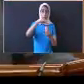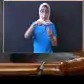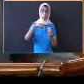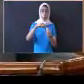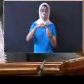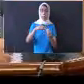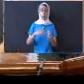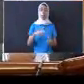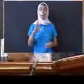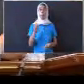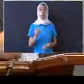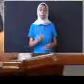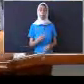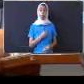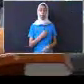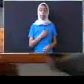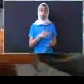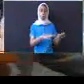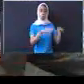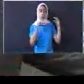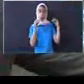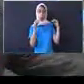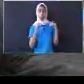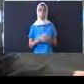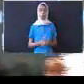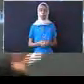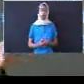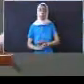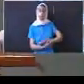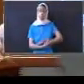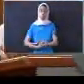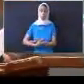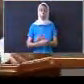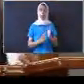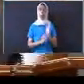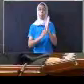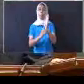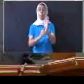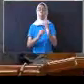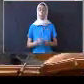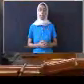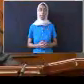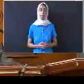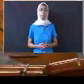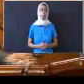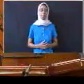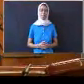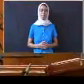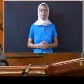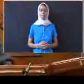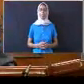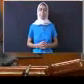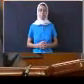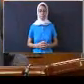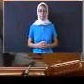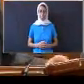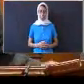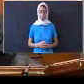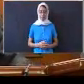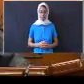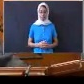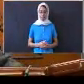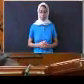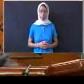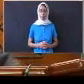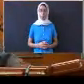Se puede pasar por acá. Los bebés que van a presentar. Miriam Herrera y Jennifer Herrera que quieren cobertura. Vénganse